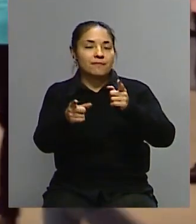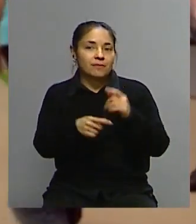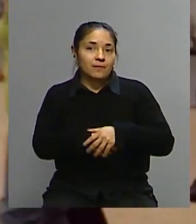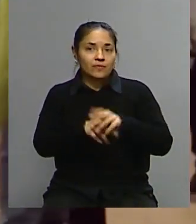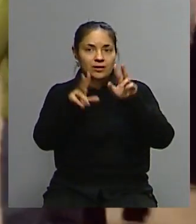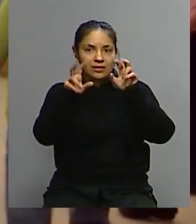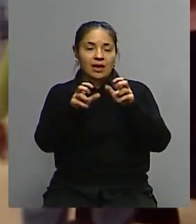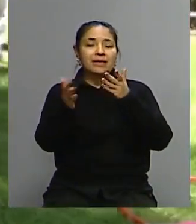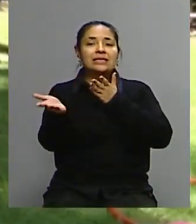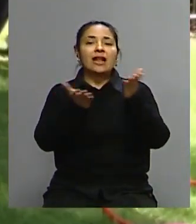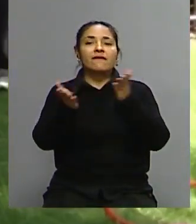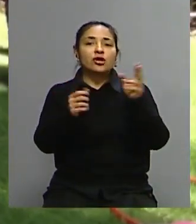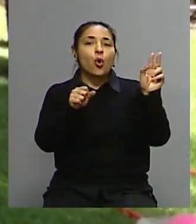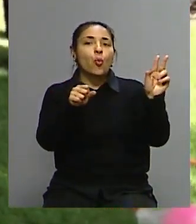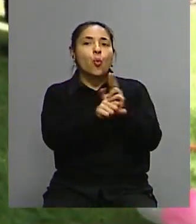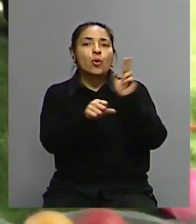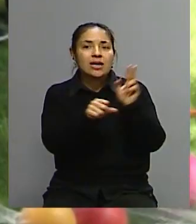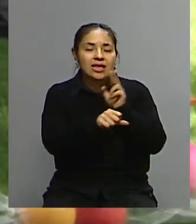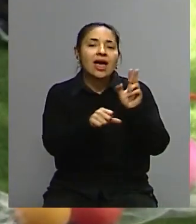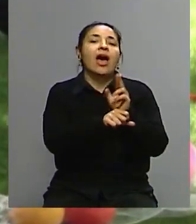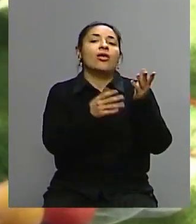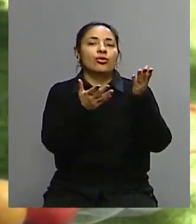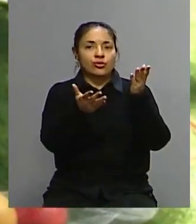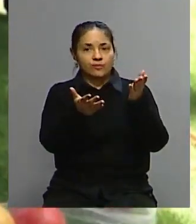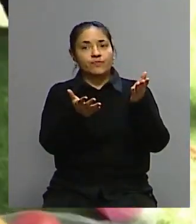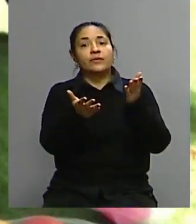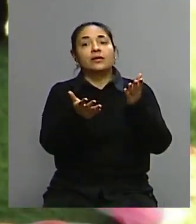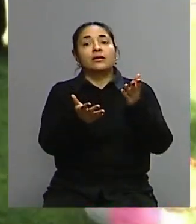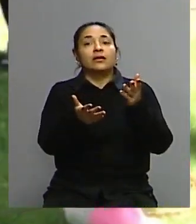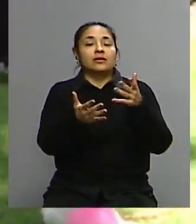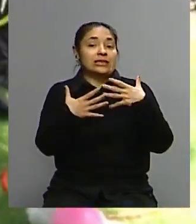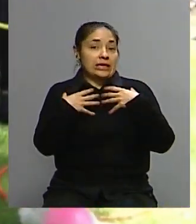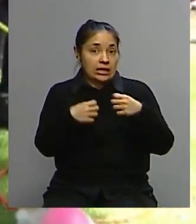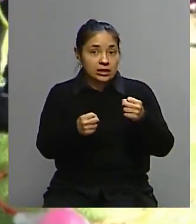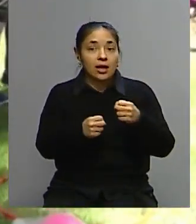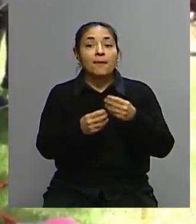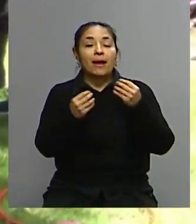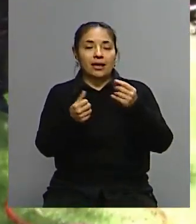con los servicios de cuidado y atención sanitaria para todo el abanico que son las